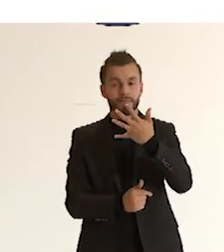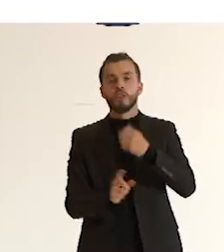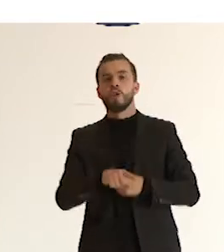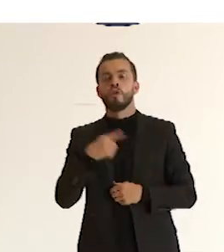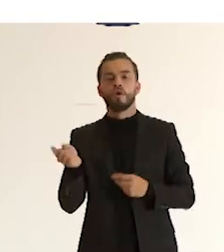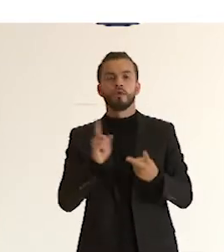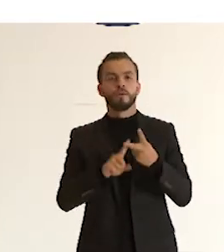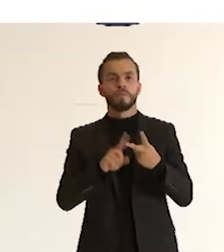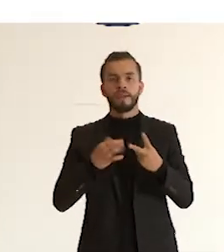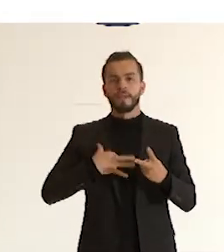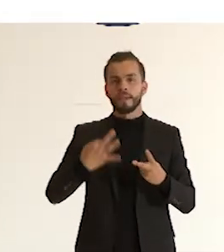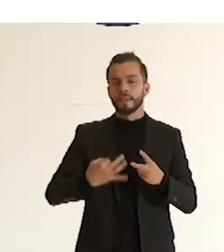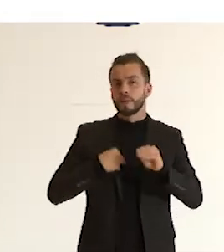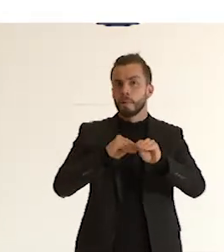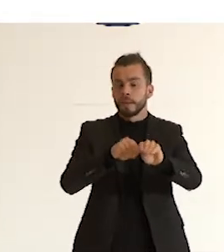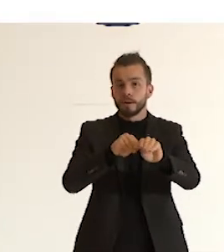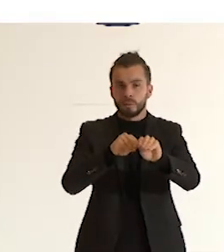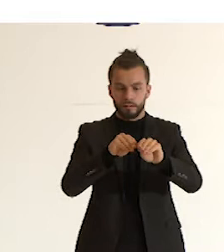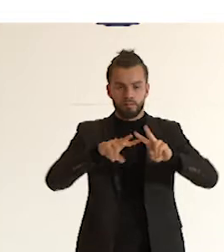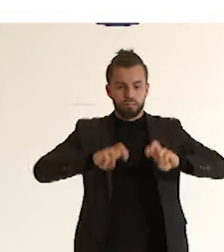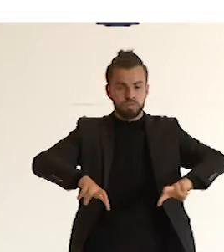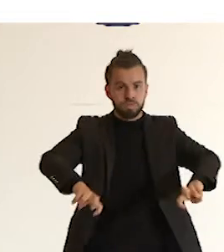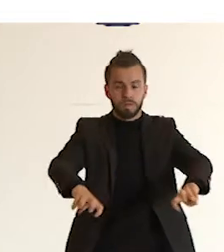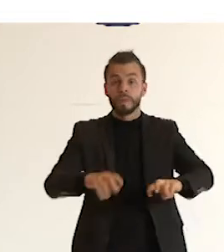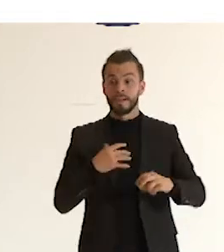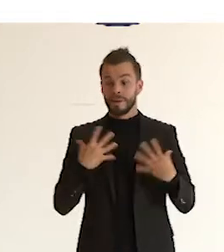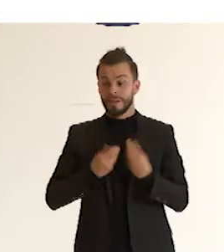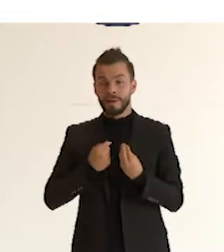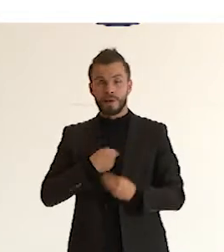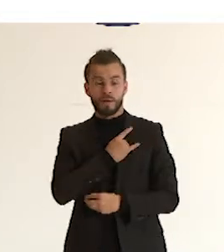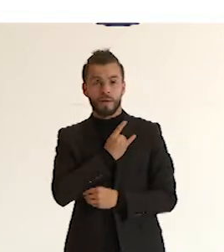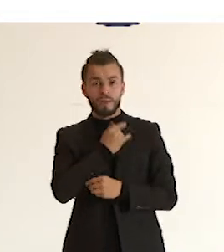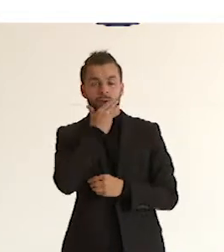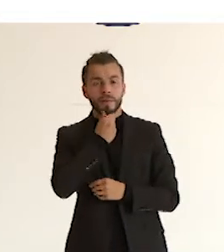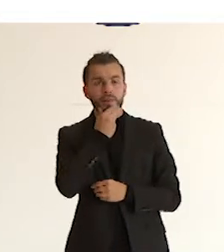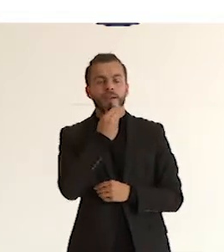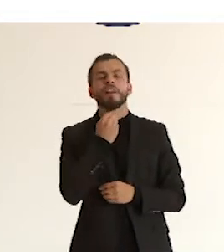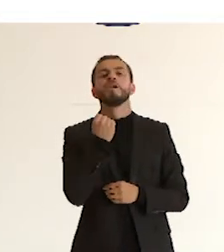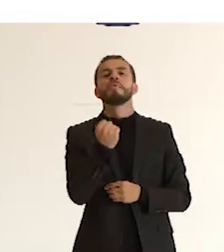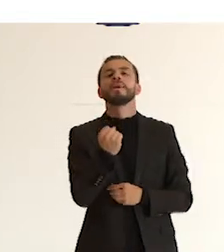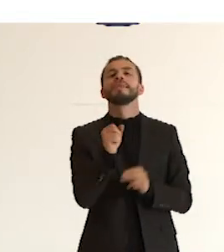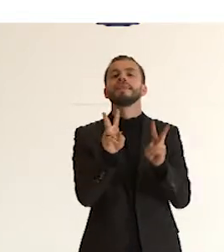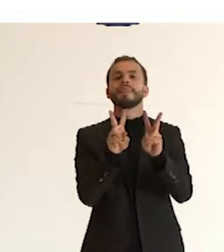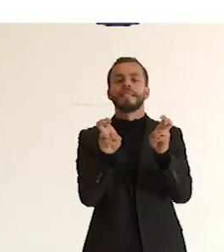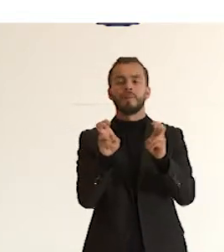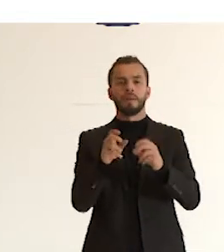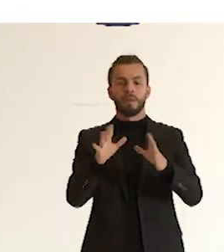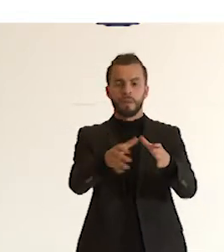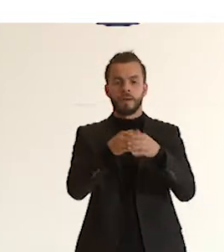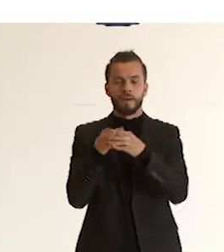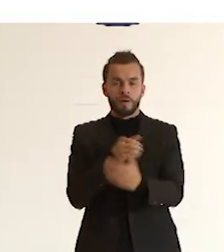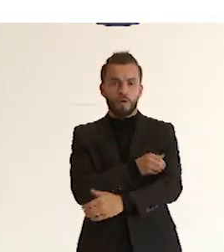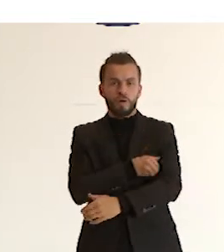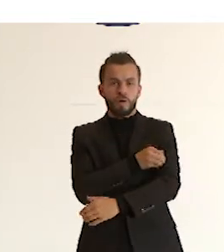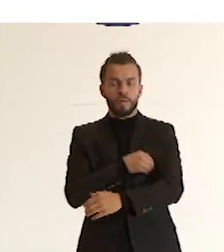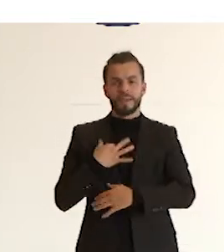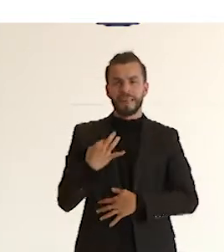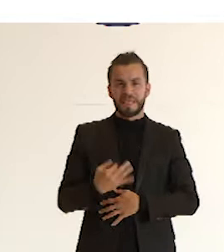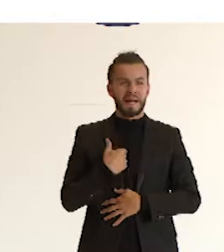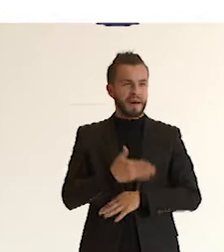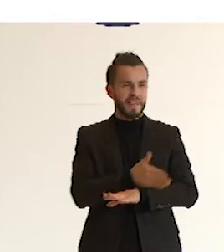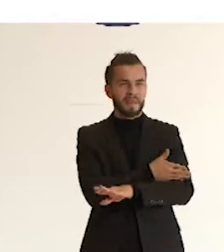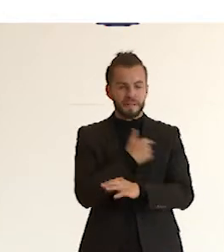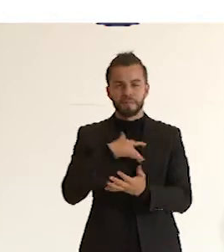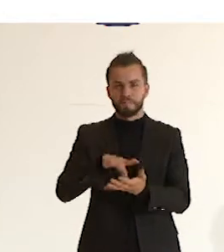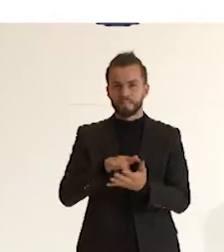en la investigación que en el caso nuestro digamos que tiene que ver por un lado en la participación en el comité de ética como ya les mencionaba